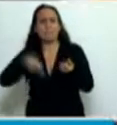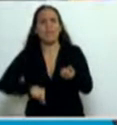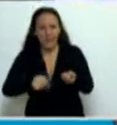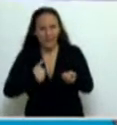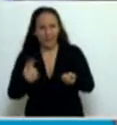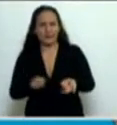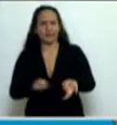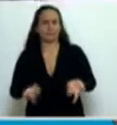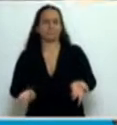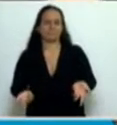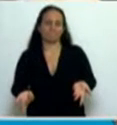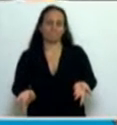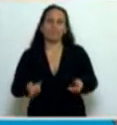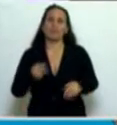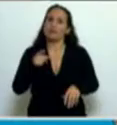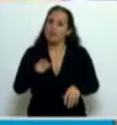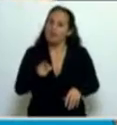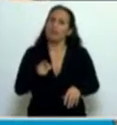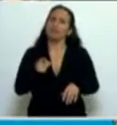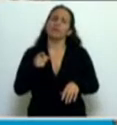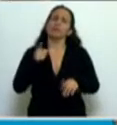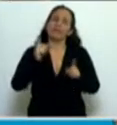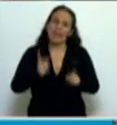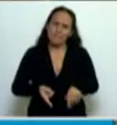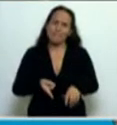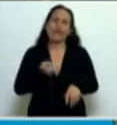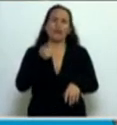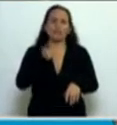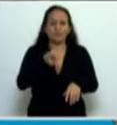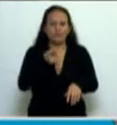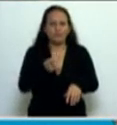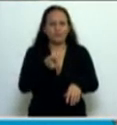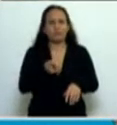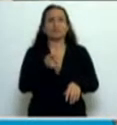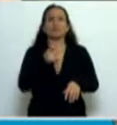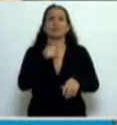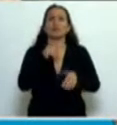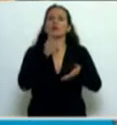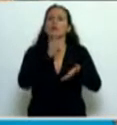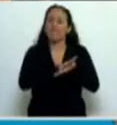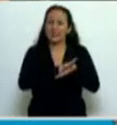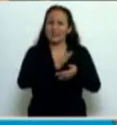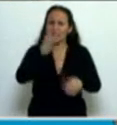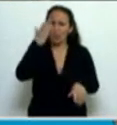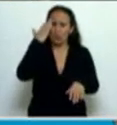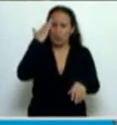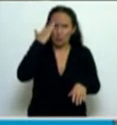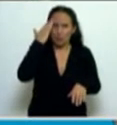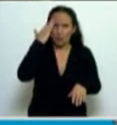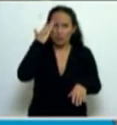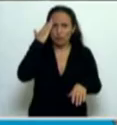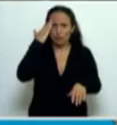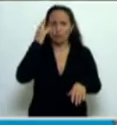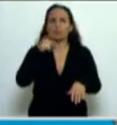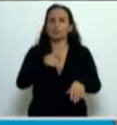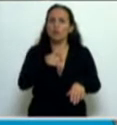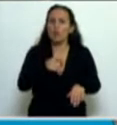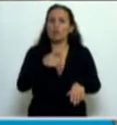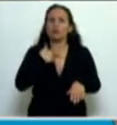acción, y cuando las AFJP deciden a su vez venderlas, se reduce a 6 pesos la acción, una pérdida de 127